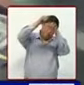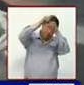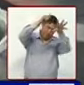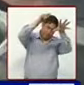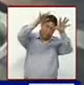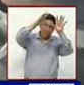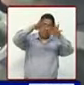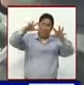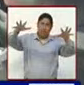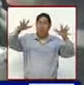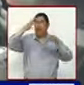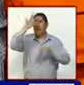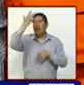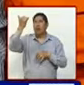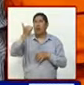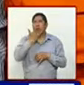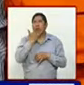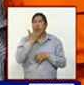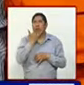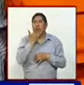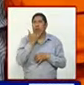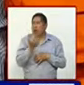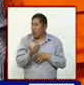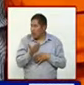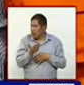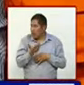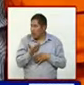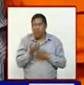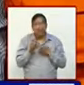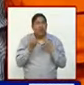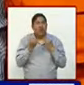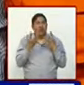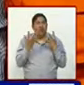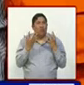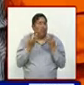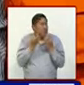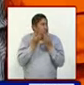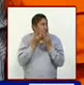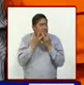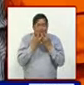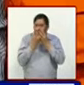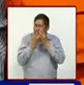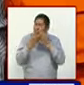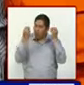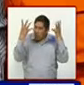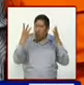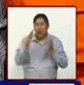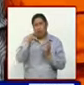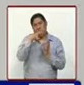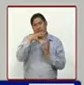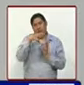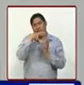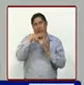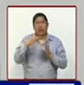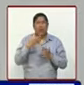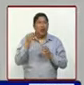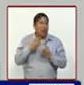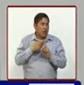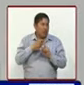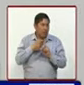a estimular debido a que había bastante densidad dentro de la nube, ¿no? Y hemos encontrado